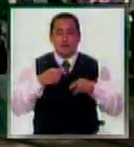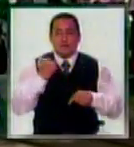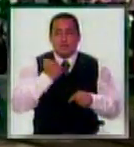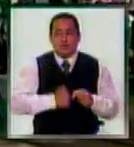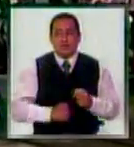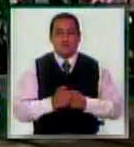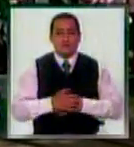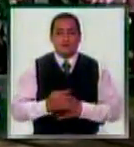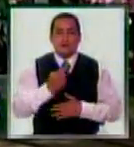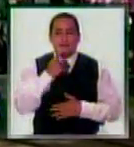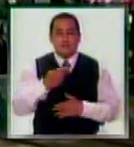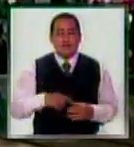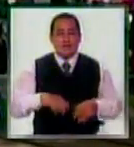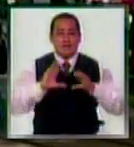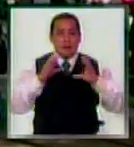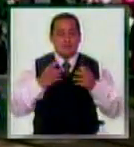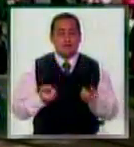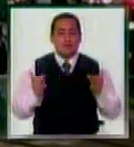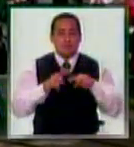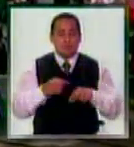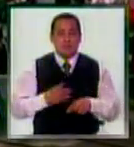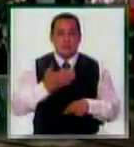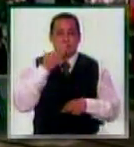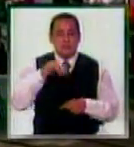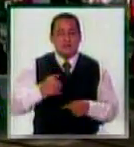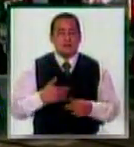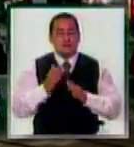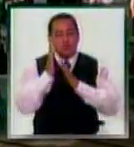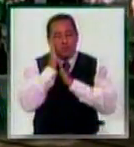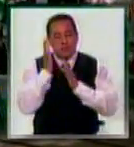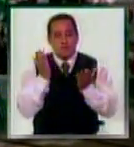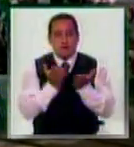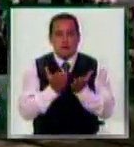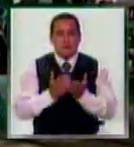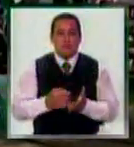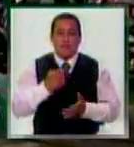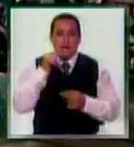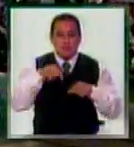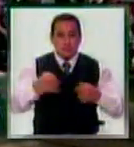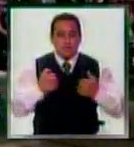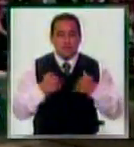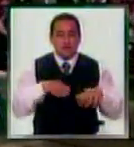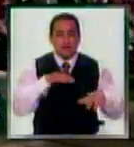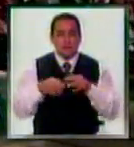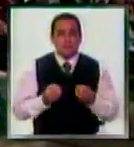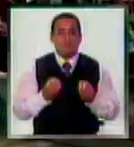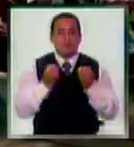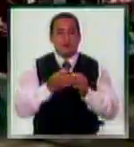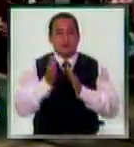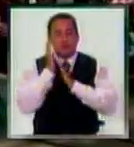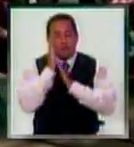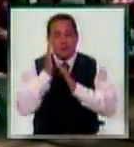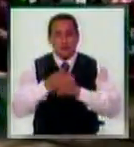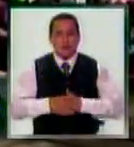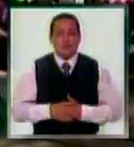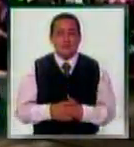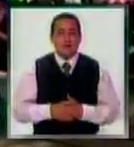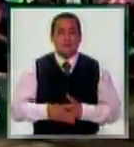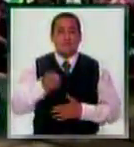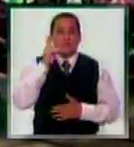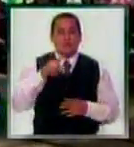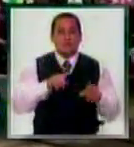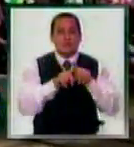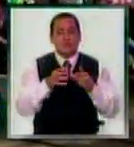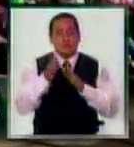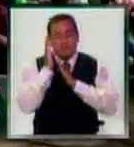hijos en la clase, cuando no comen bien, se quedan dormidos. Eso tenemos que combatir, porque si se quedan dormidos, el maestro también